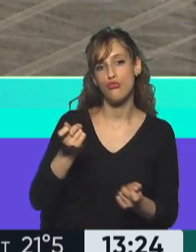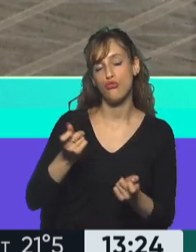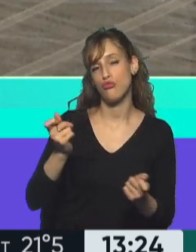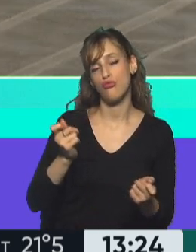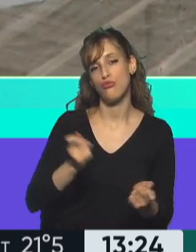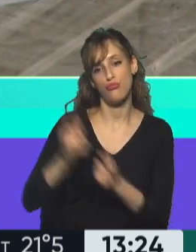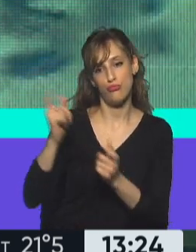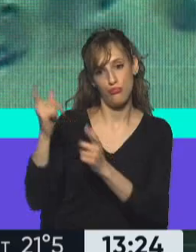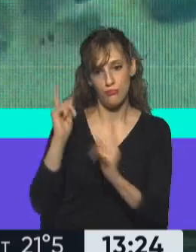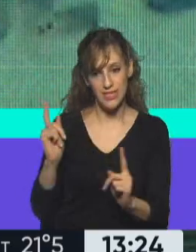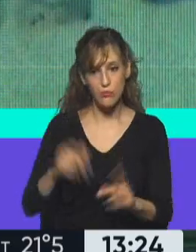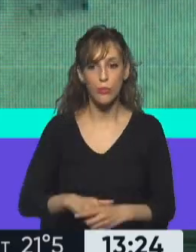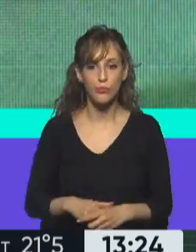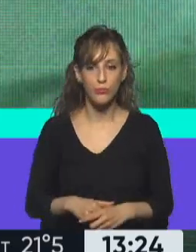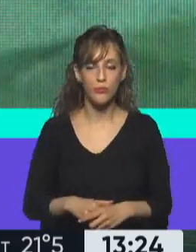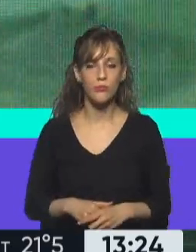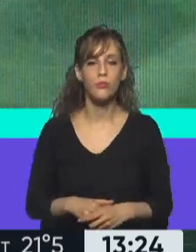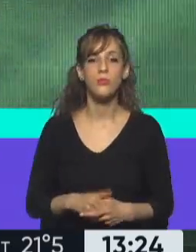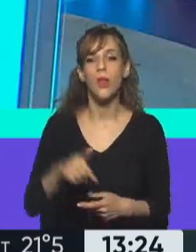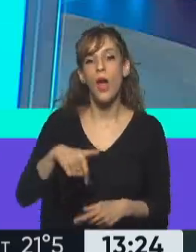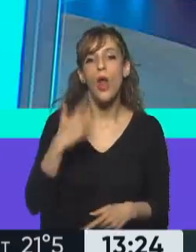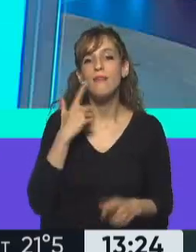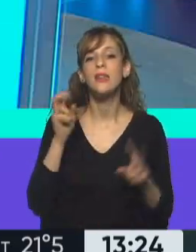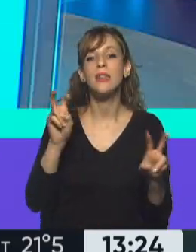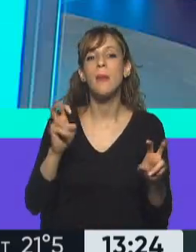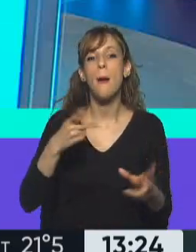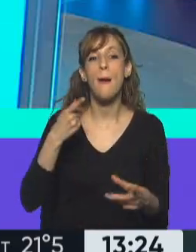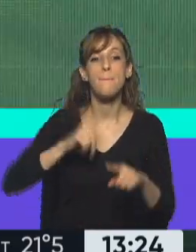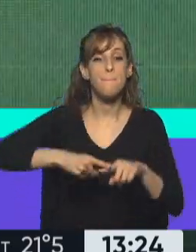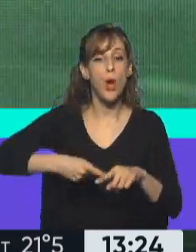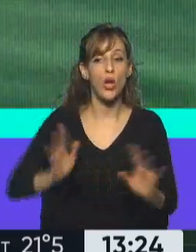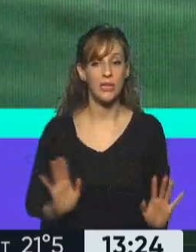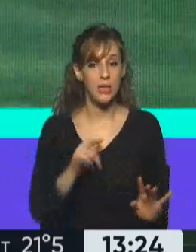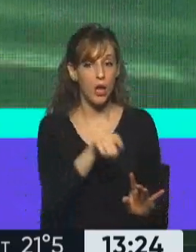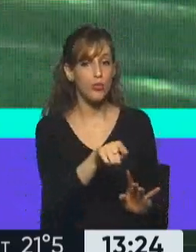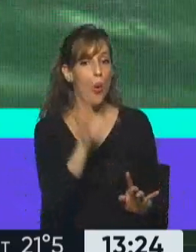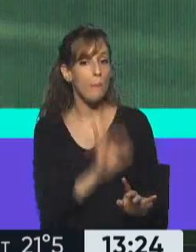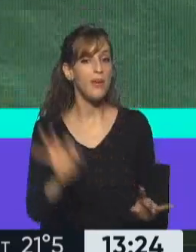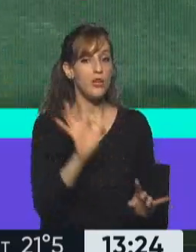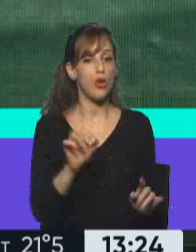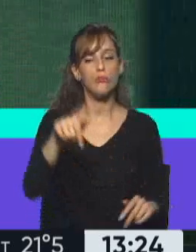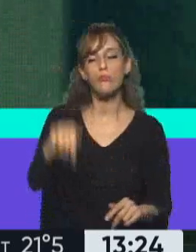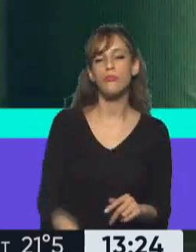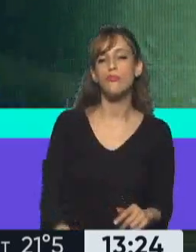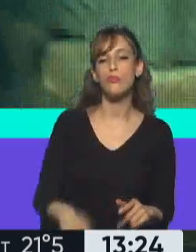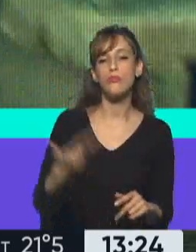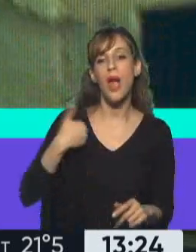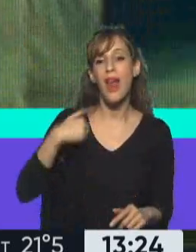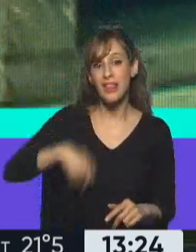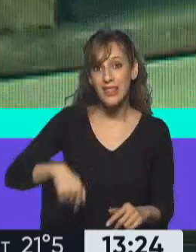pesos en términos residenciales. Apelamos ahora a ver una definición tal vez política de su parte. El blanqueo en nuestro país ha generado en